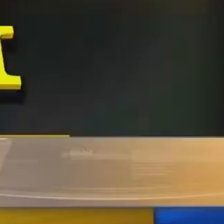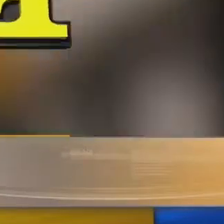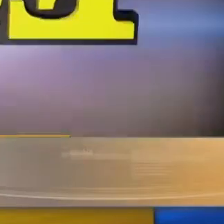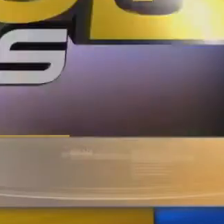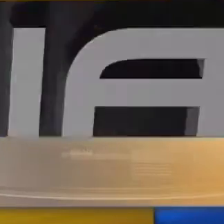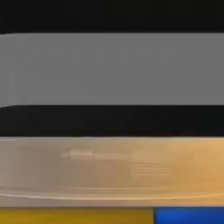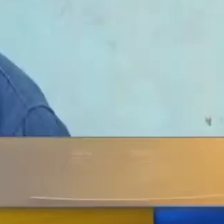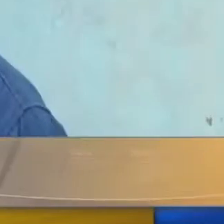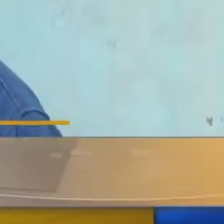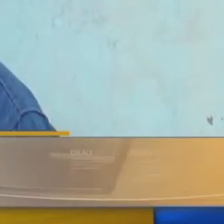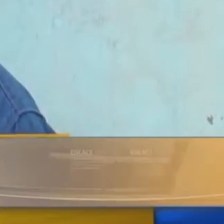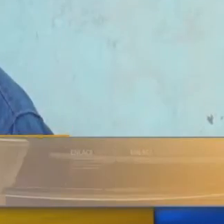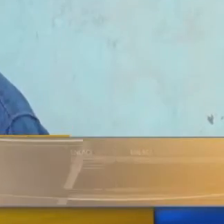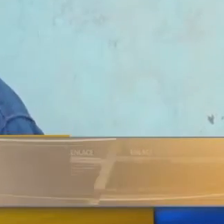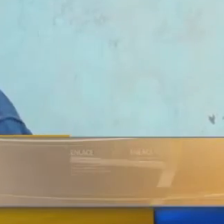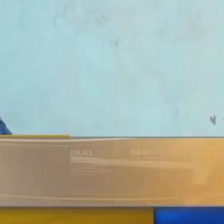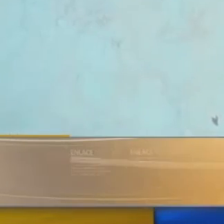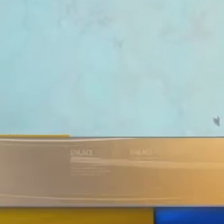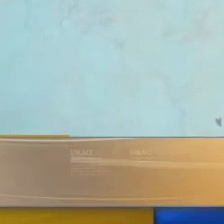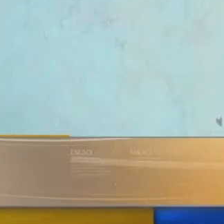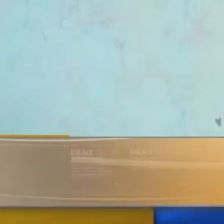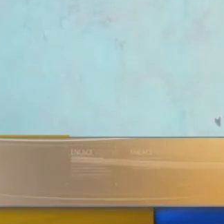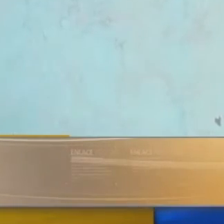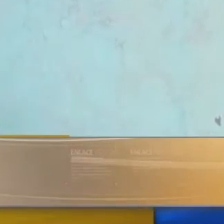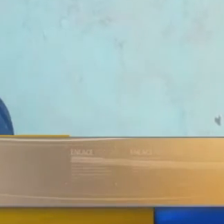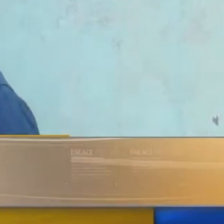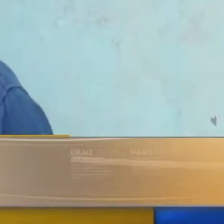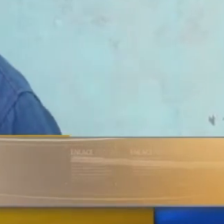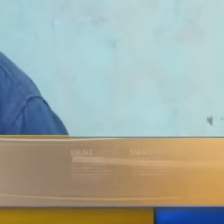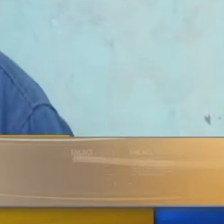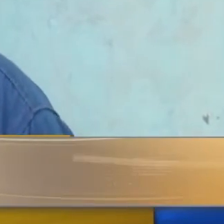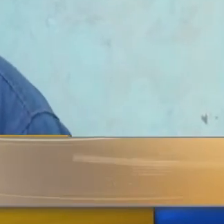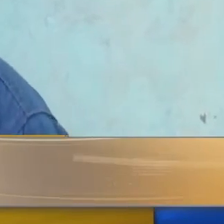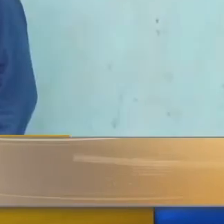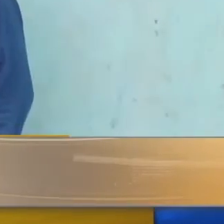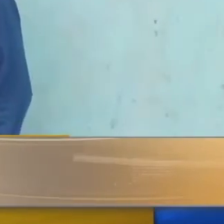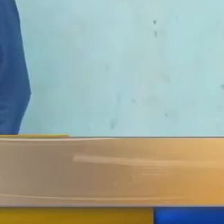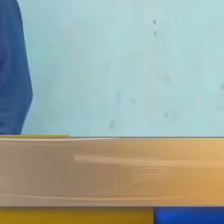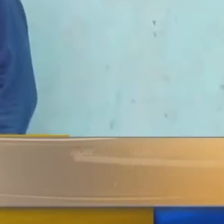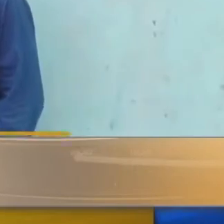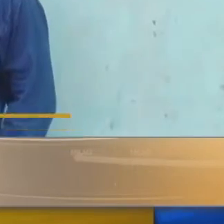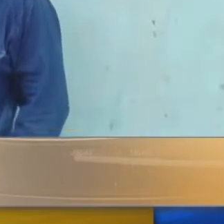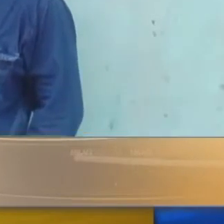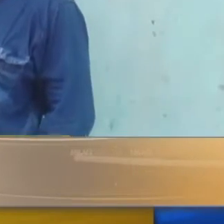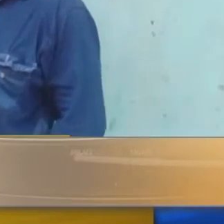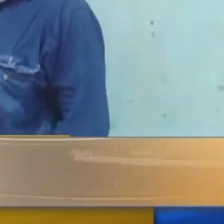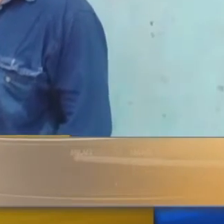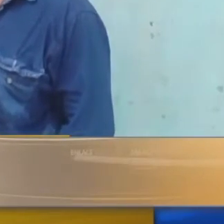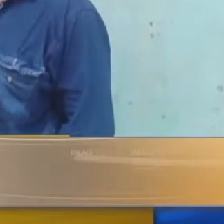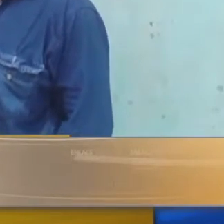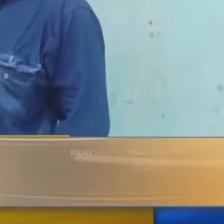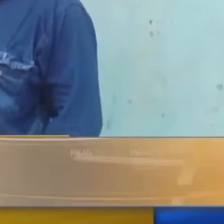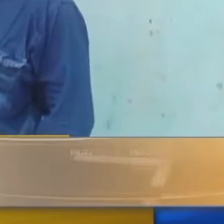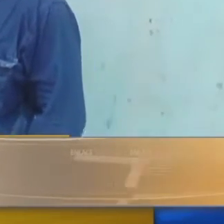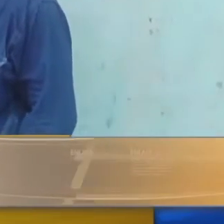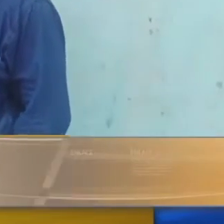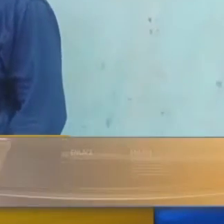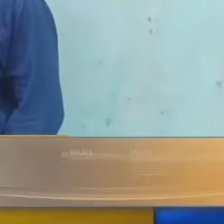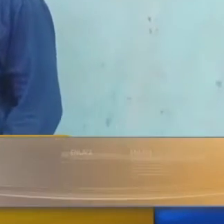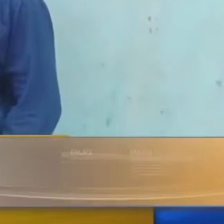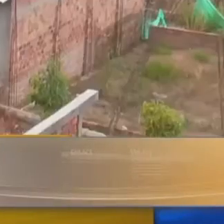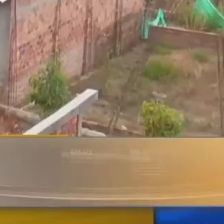Puerto Wilches. Hombre sindicado de porte ilegal de armas dialogó con Enlace Noticias para aclarar que su domicilio es el barrio Manzanares y que nunca